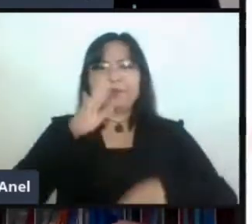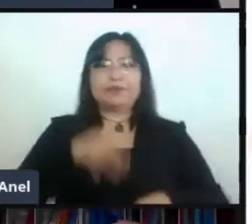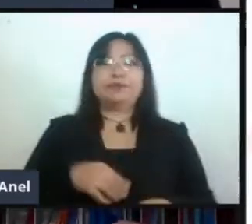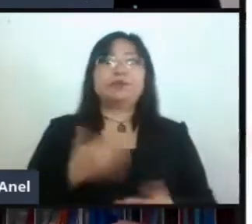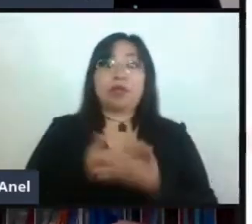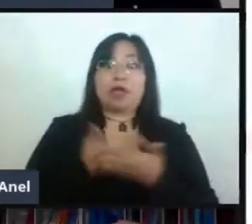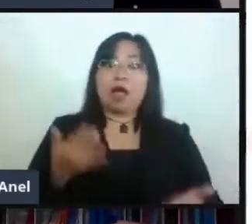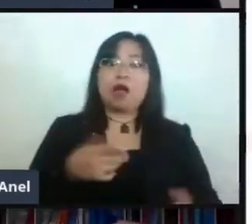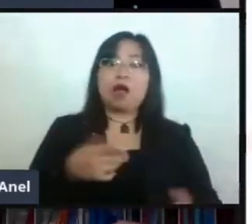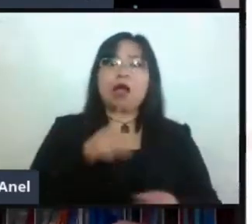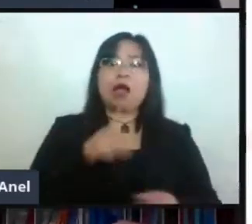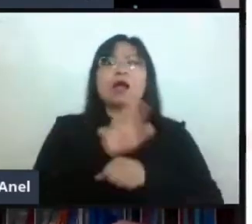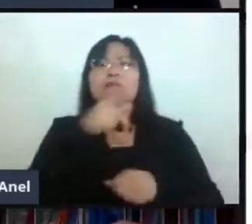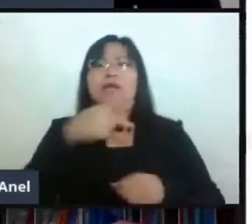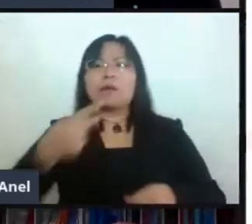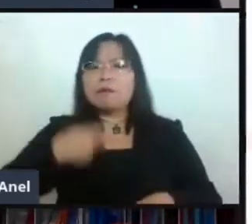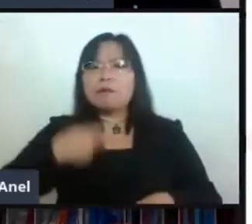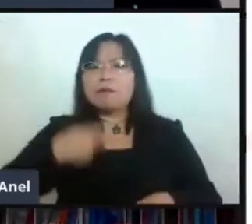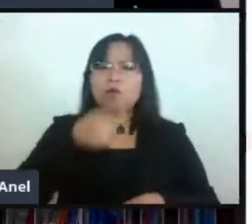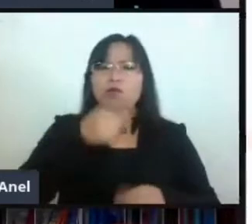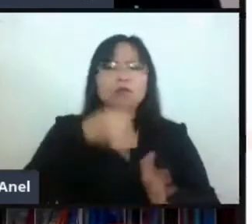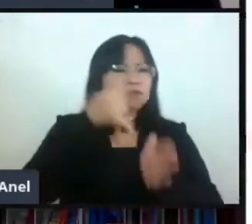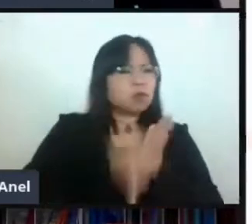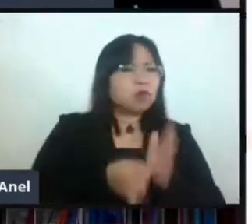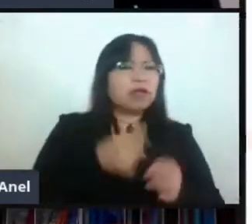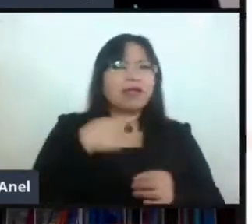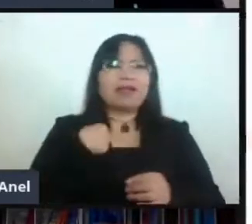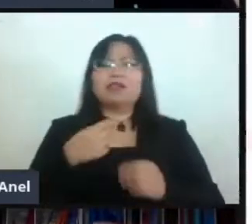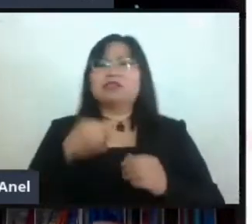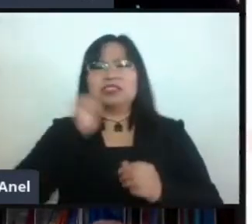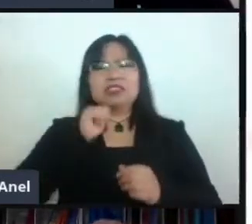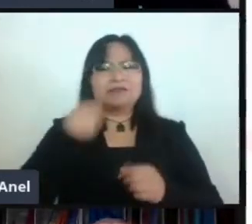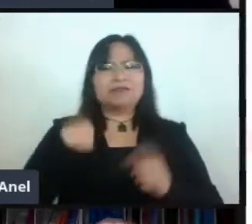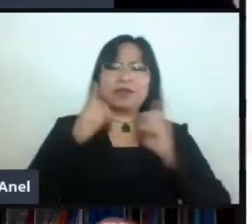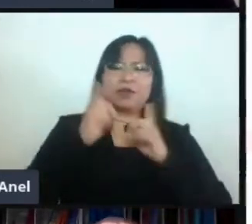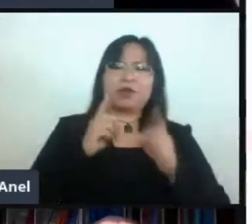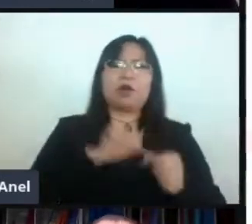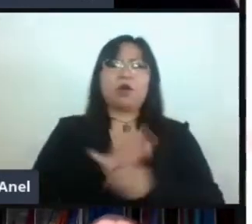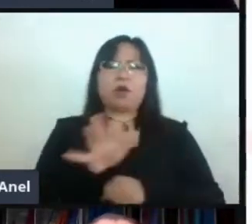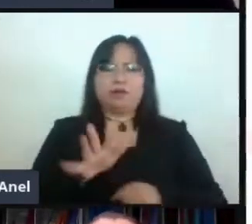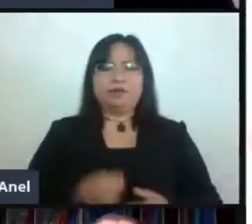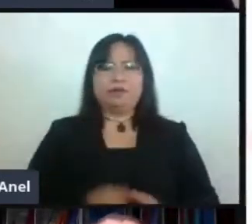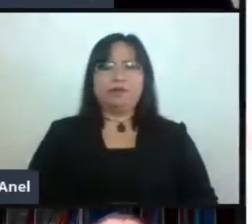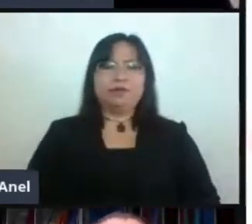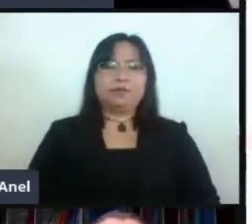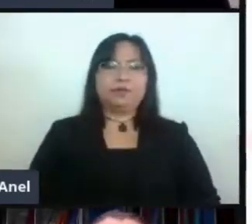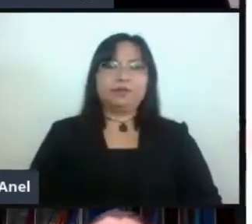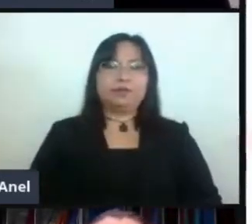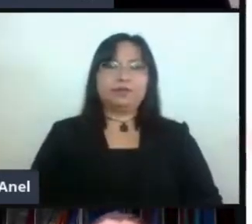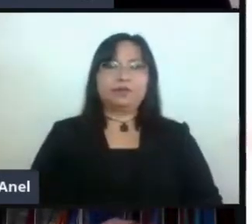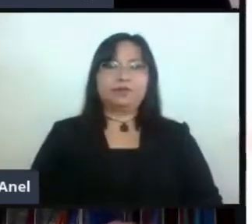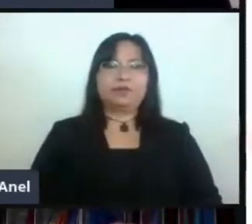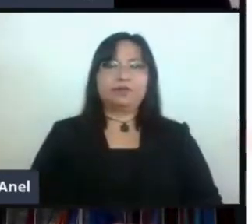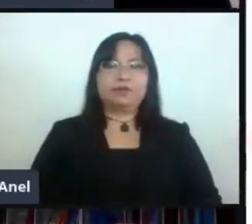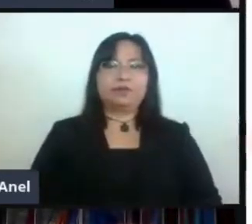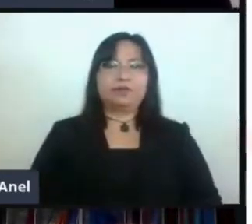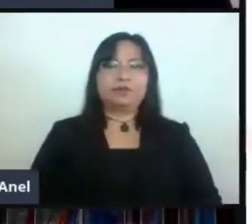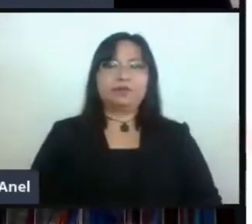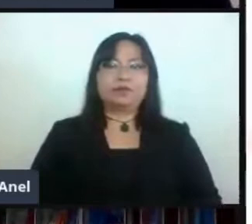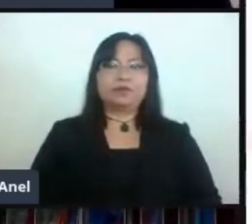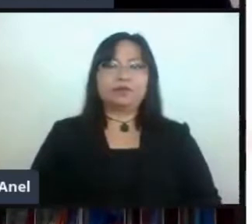las preguntas fundamentales que nos arroja este momento que estamos viviendo y que son algunos de los dilemas,